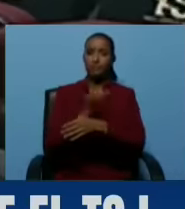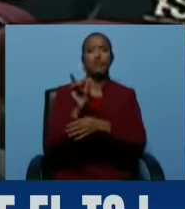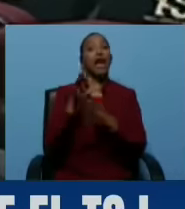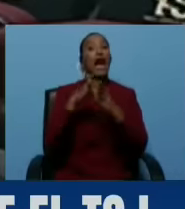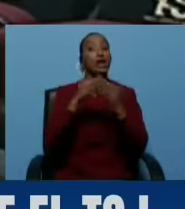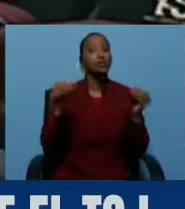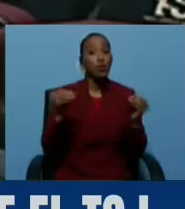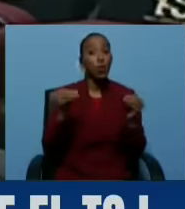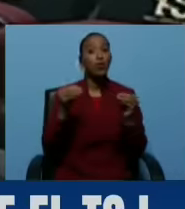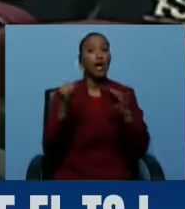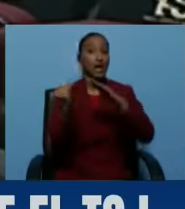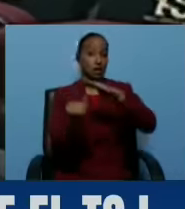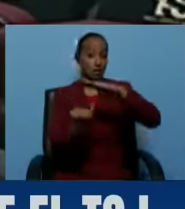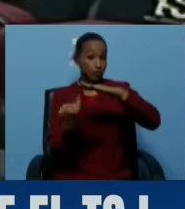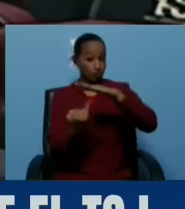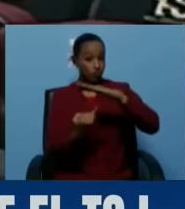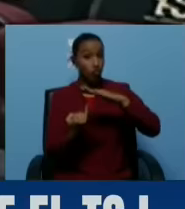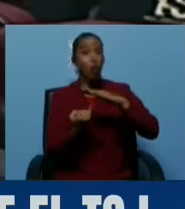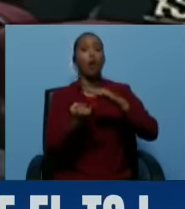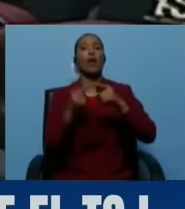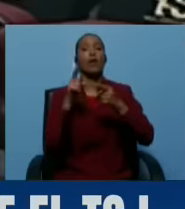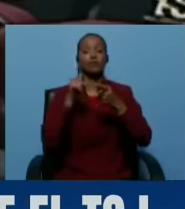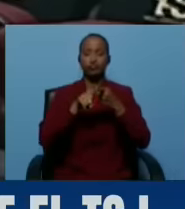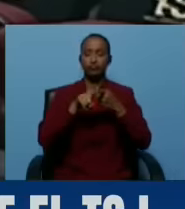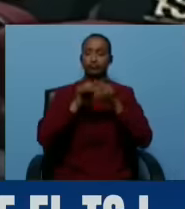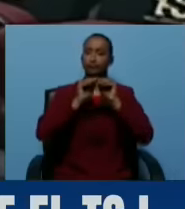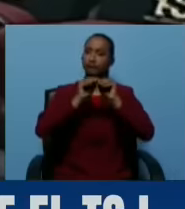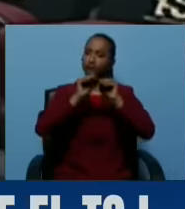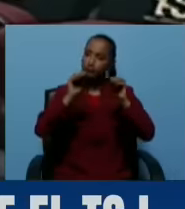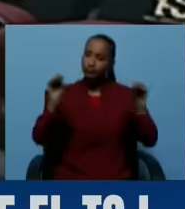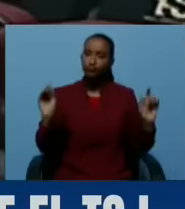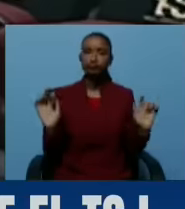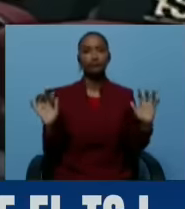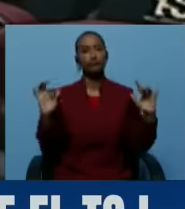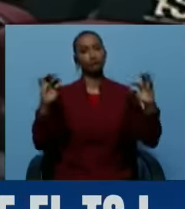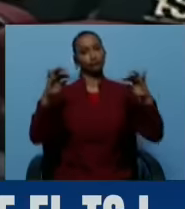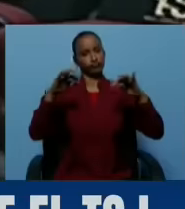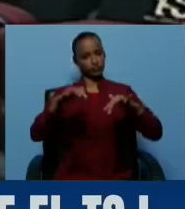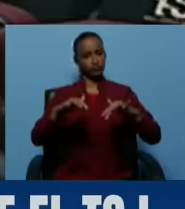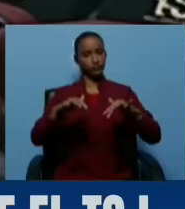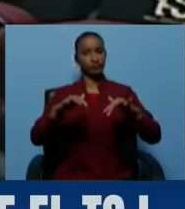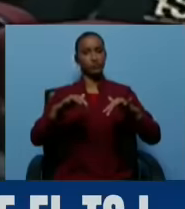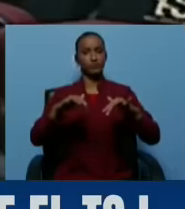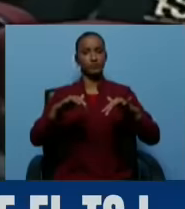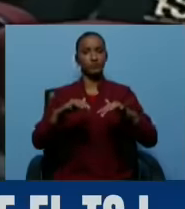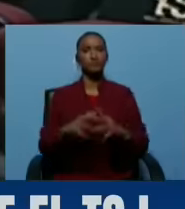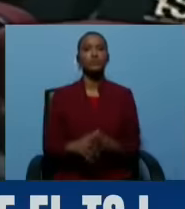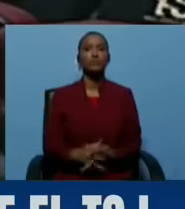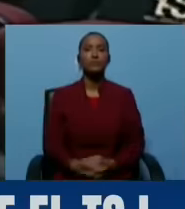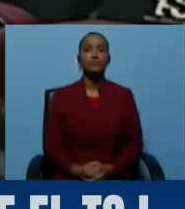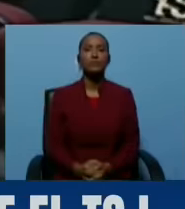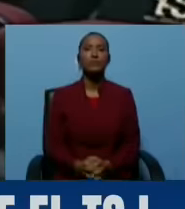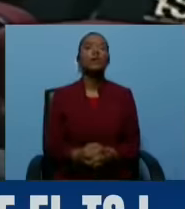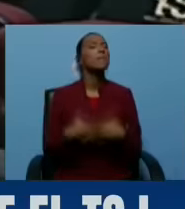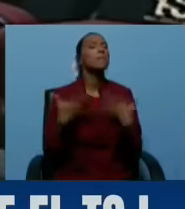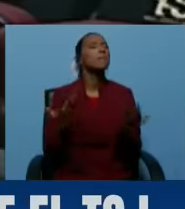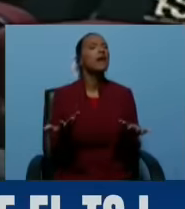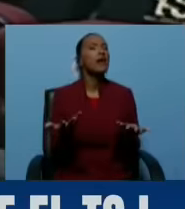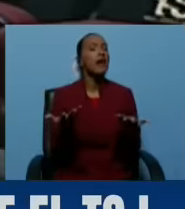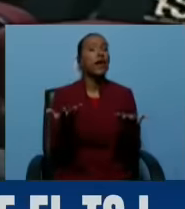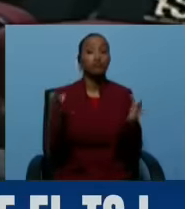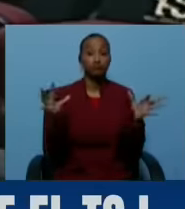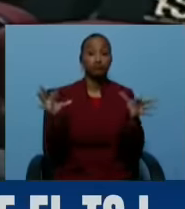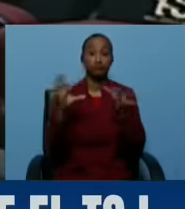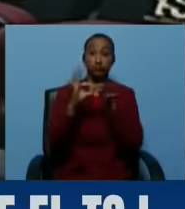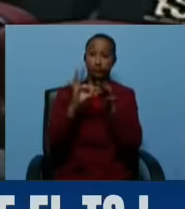todas las instituciones que tengan lugar con esta investigación para que se pueda realizar o pues se pueda, para que se coteje todos los elementos